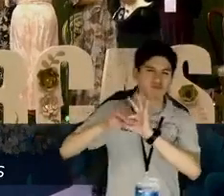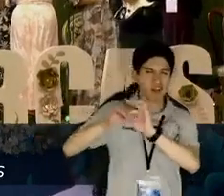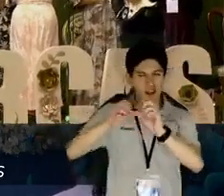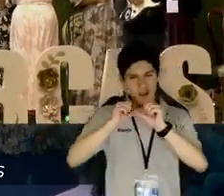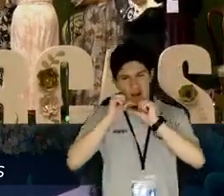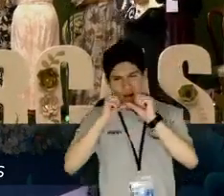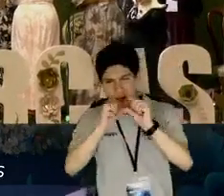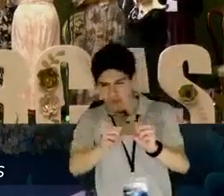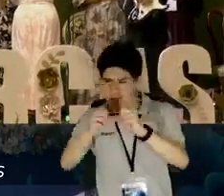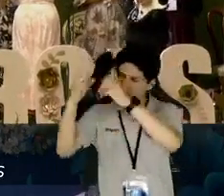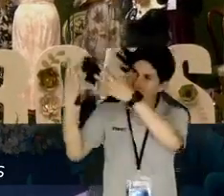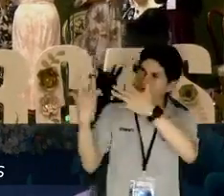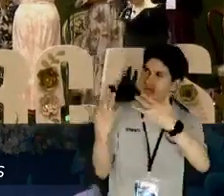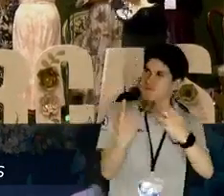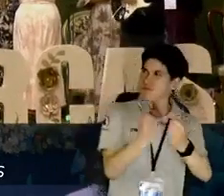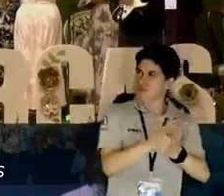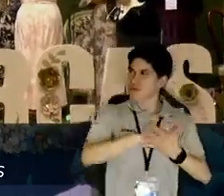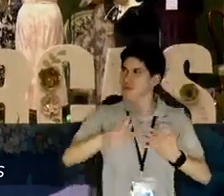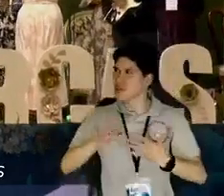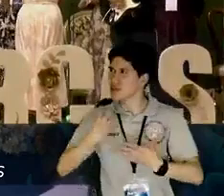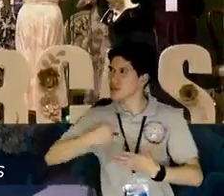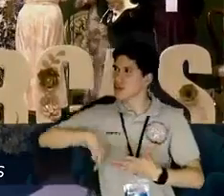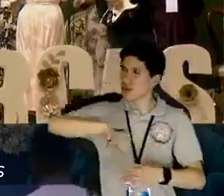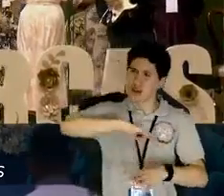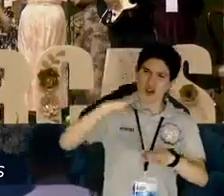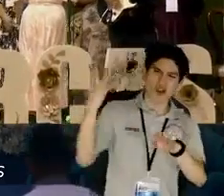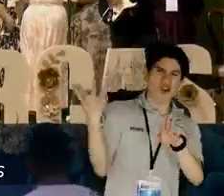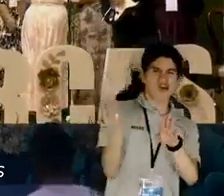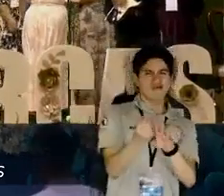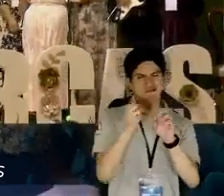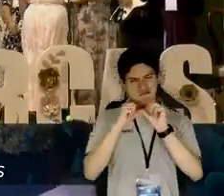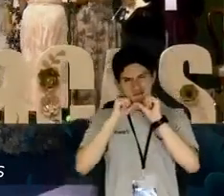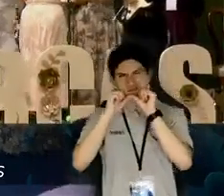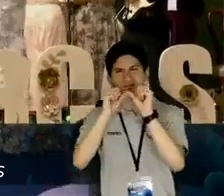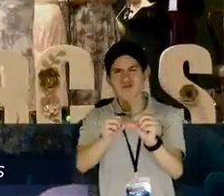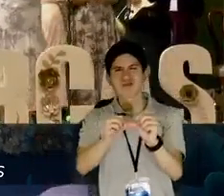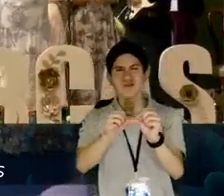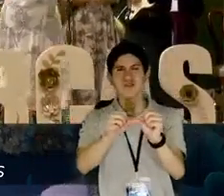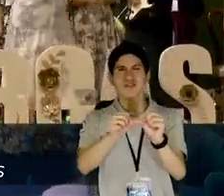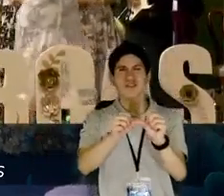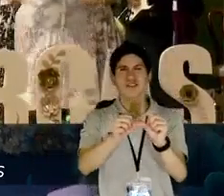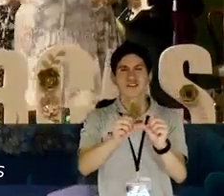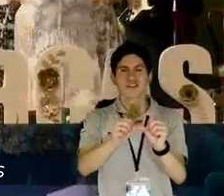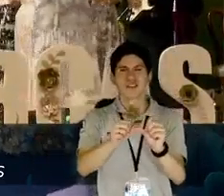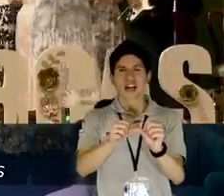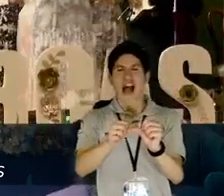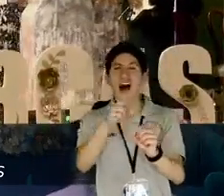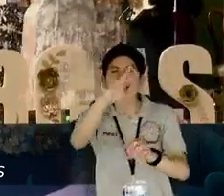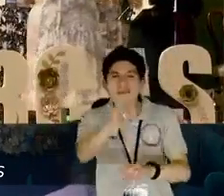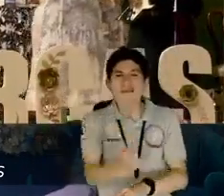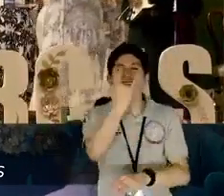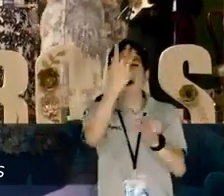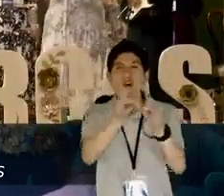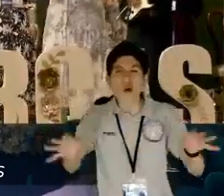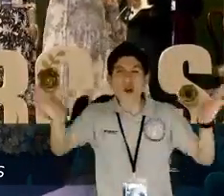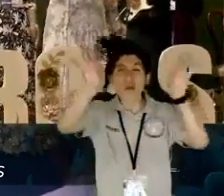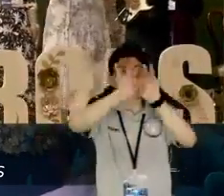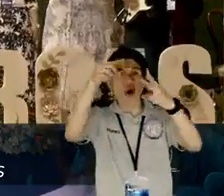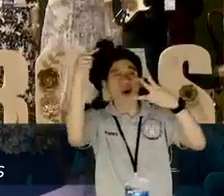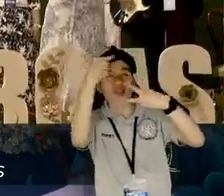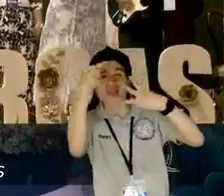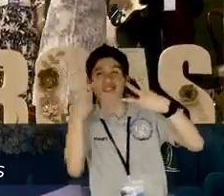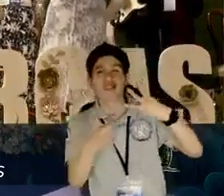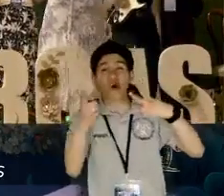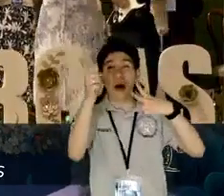Santo. Vamos a permanecer en la iglesia. Hay algo importante. Tres cosas. Yo debo saber